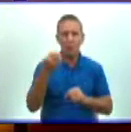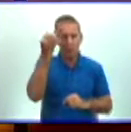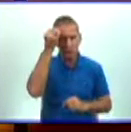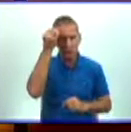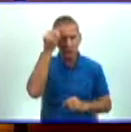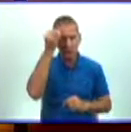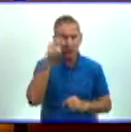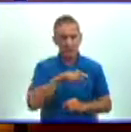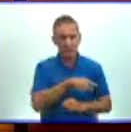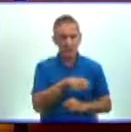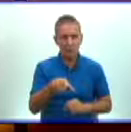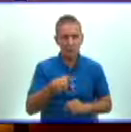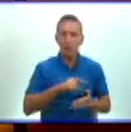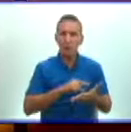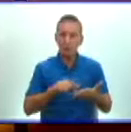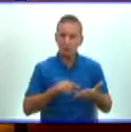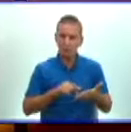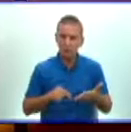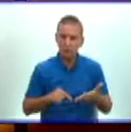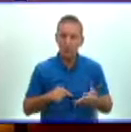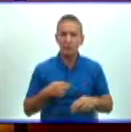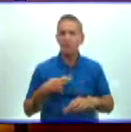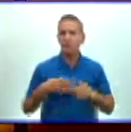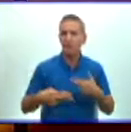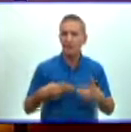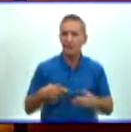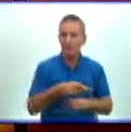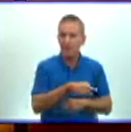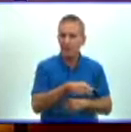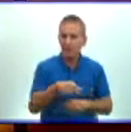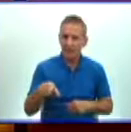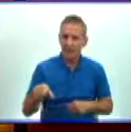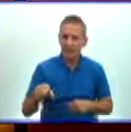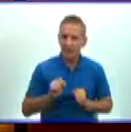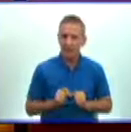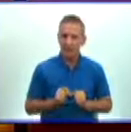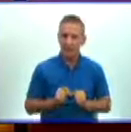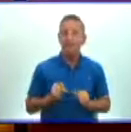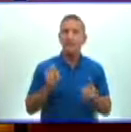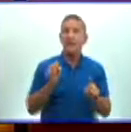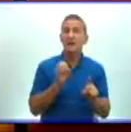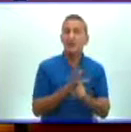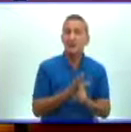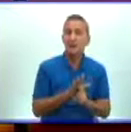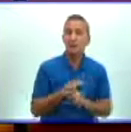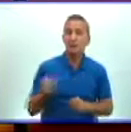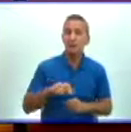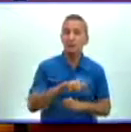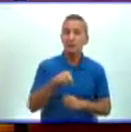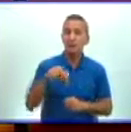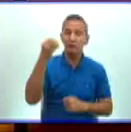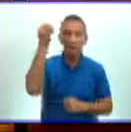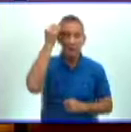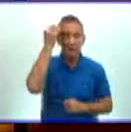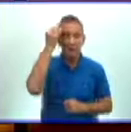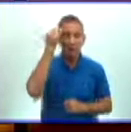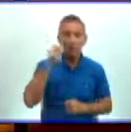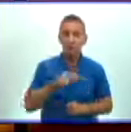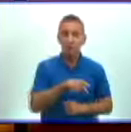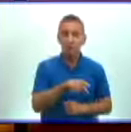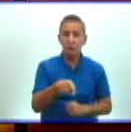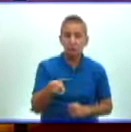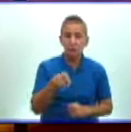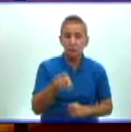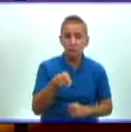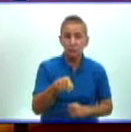ustedes construyan desde sus saberes, desde sus conocimientos, que son suyas, no son